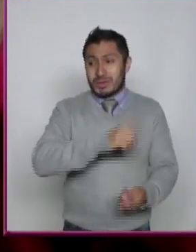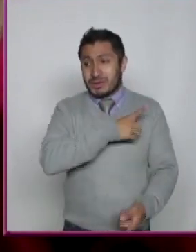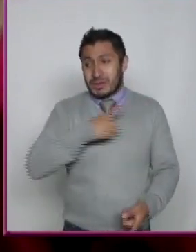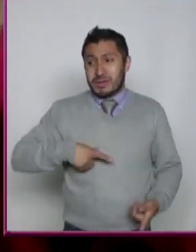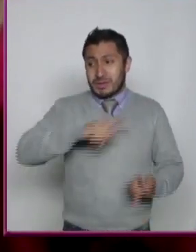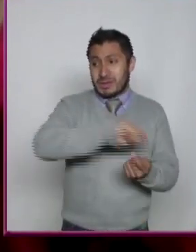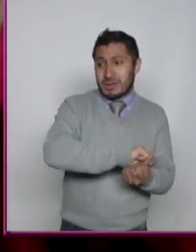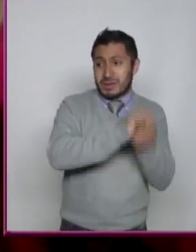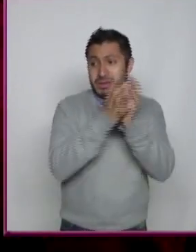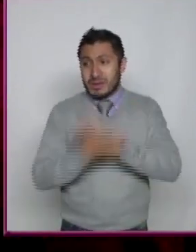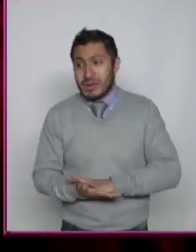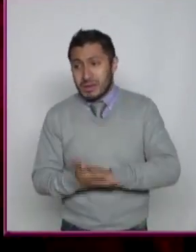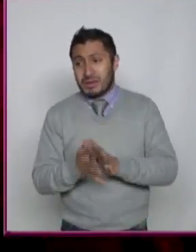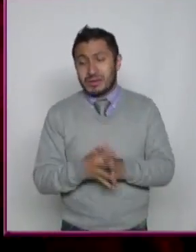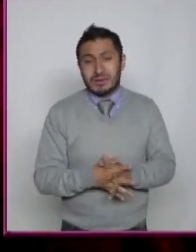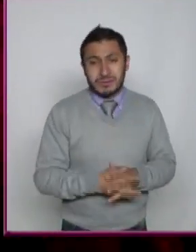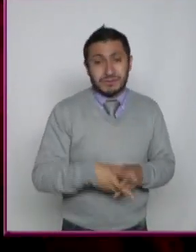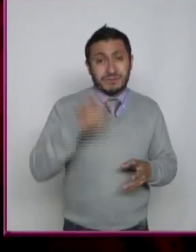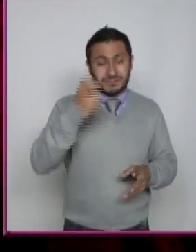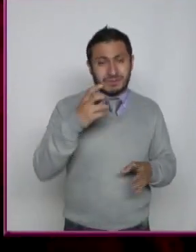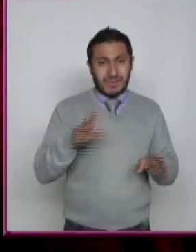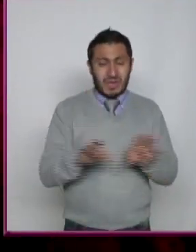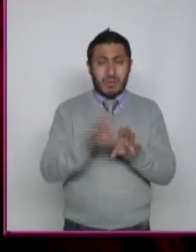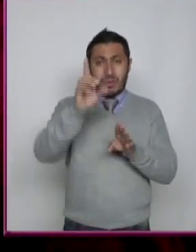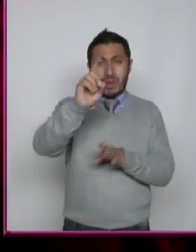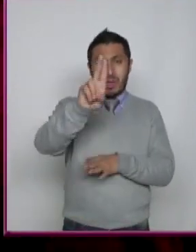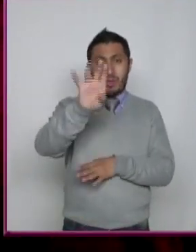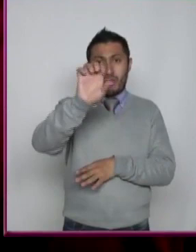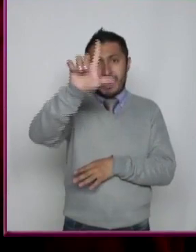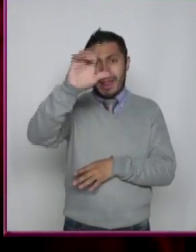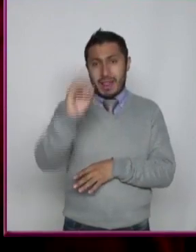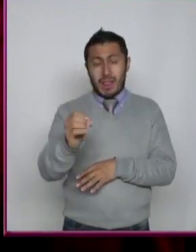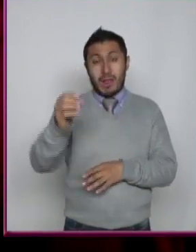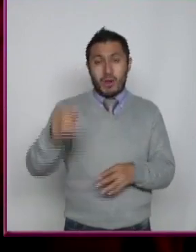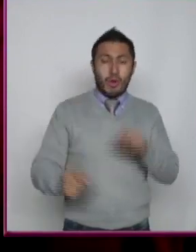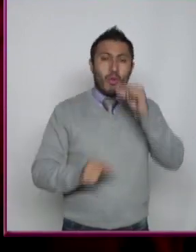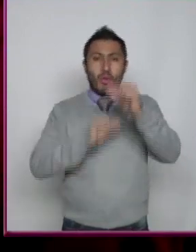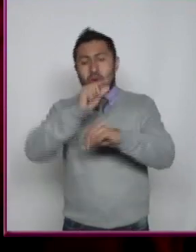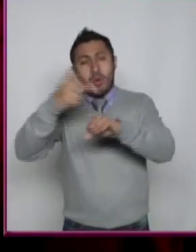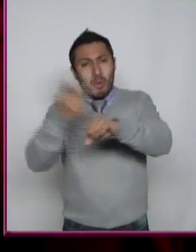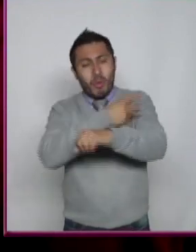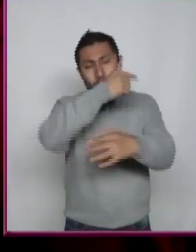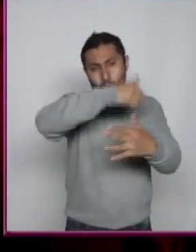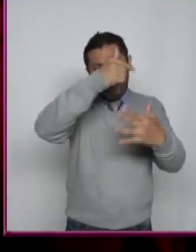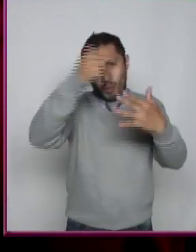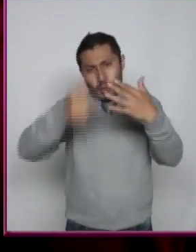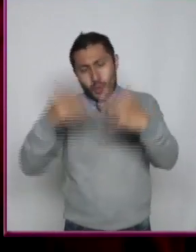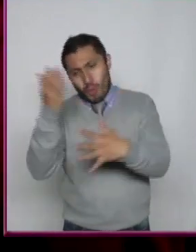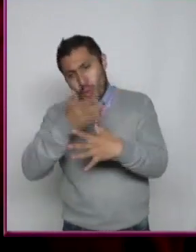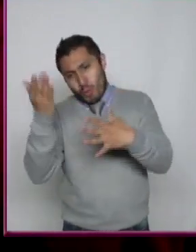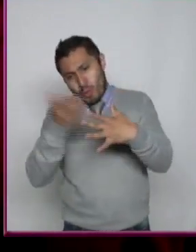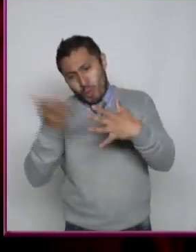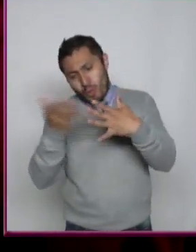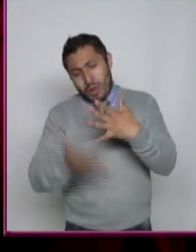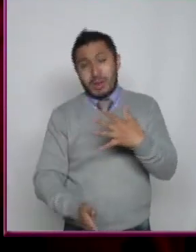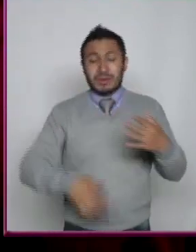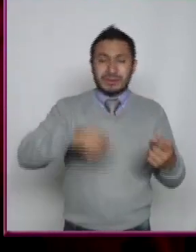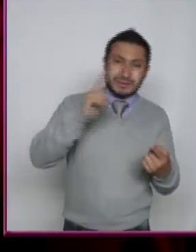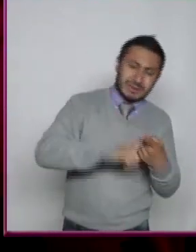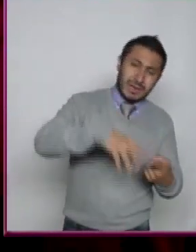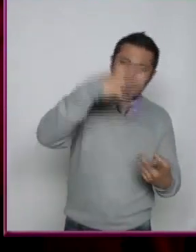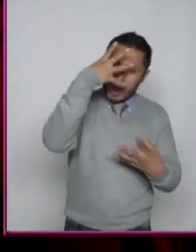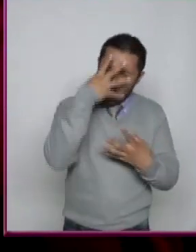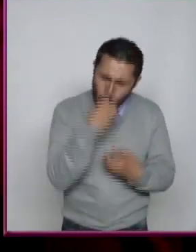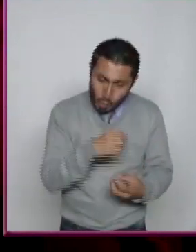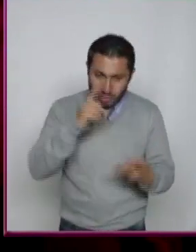transformar en un duelo, ¿no? En un duelo en el que se pase por las fases del duelo, en el que se pueda sentir tristeza, en la que se